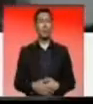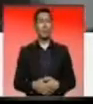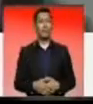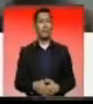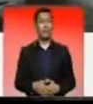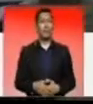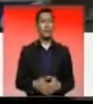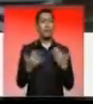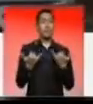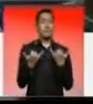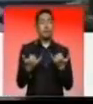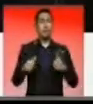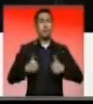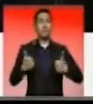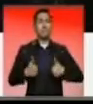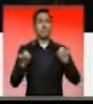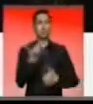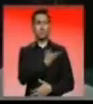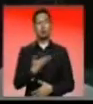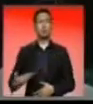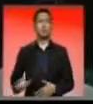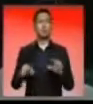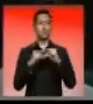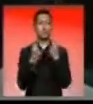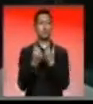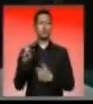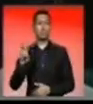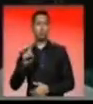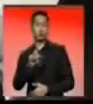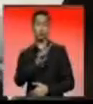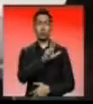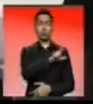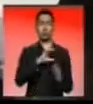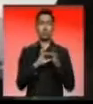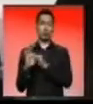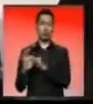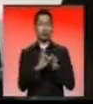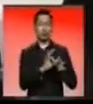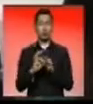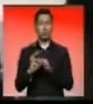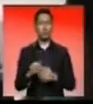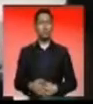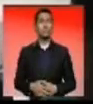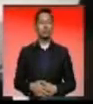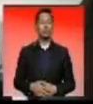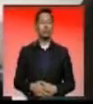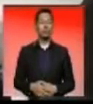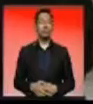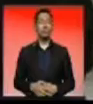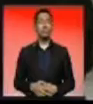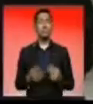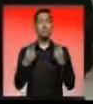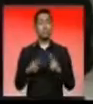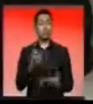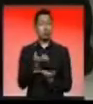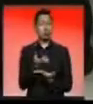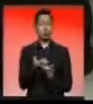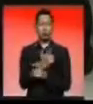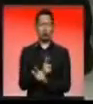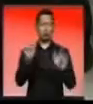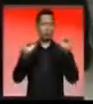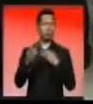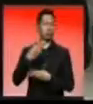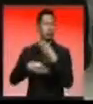2012. Actualmente es candidato a la presidencia por la Alianza de los Movimientos Creo Suma, tendencia derechista, y defiende una economía libre de